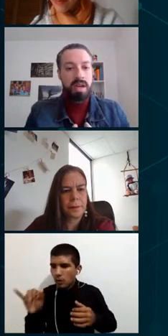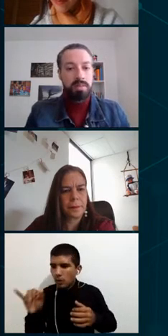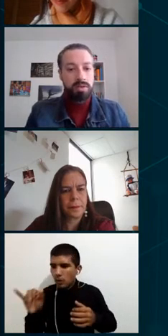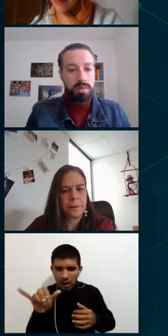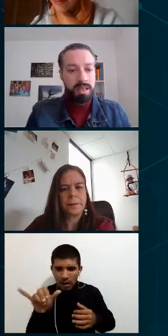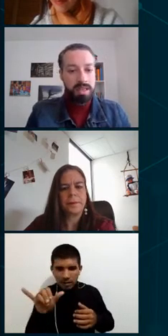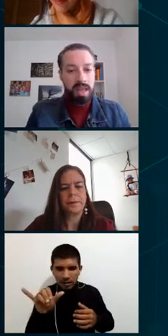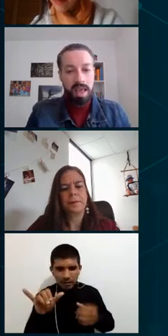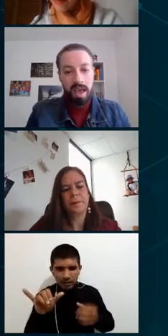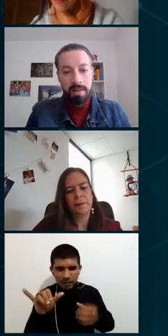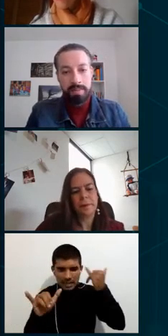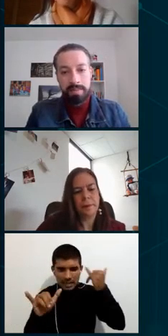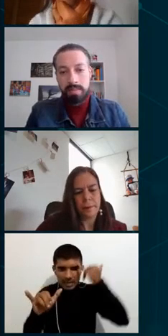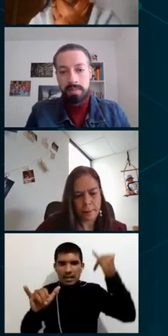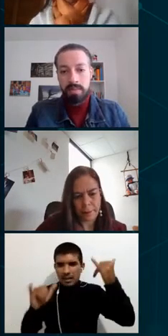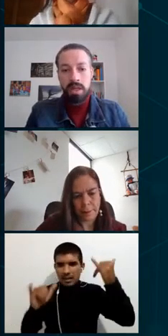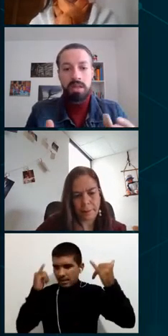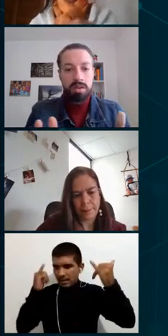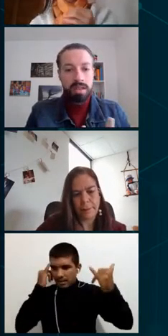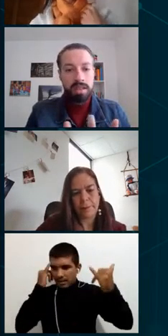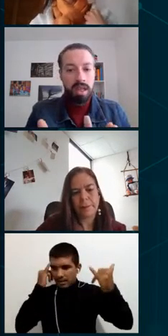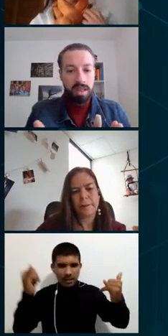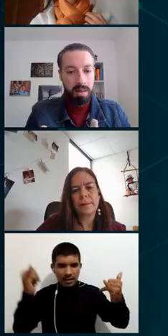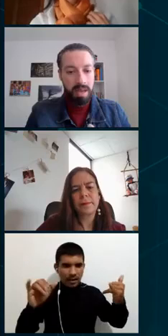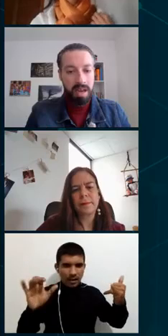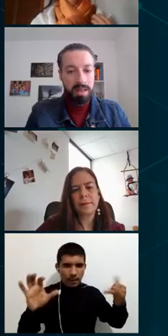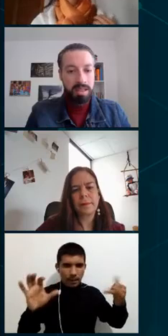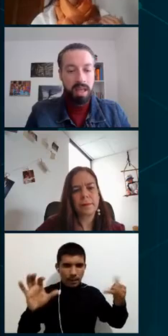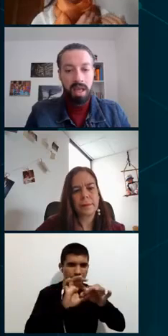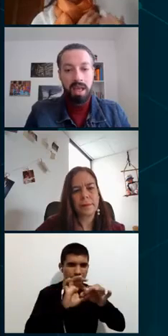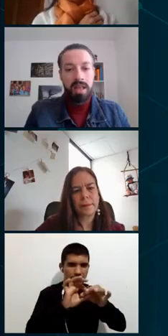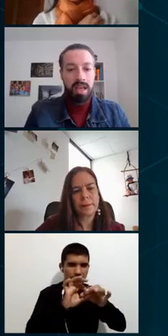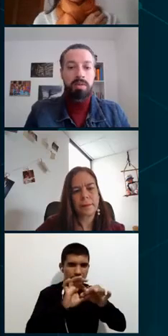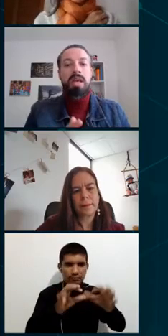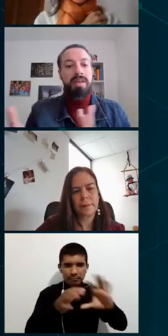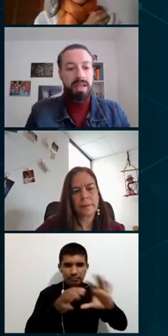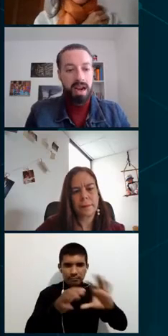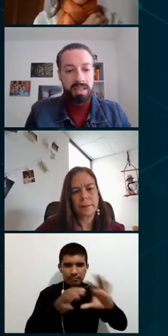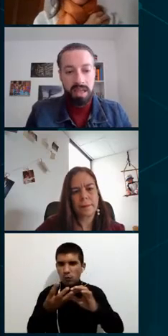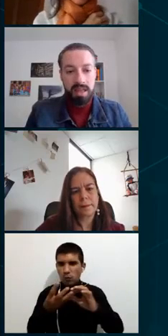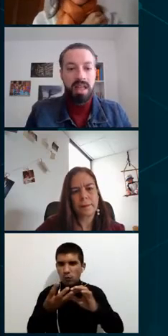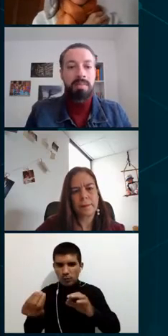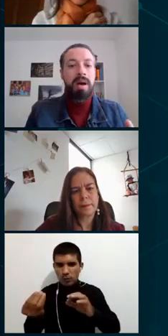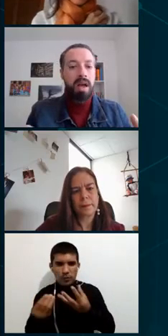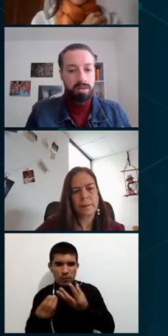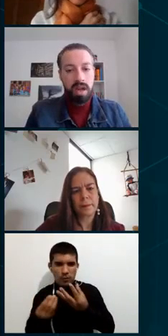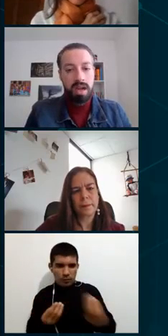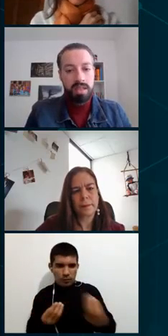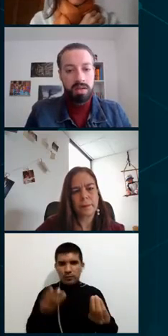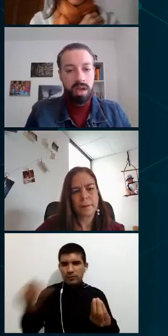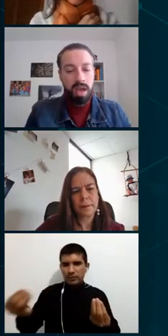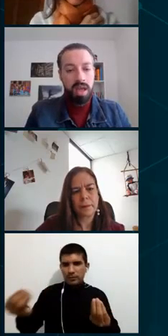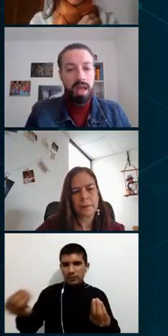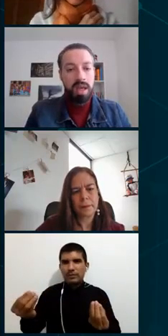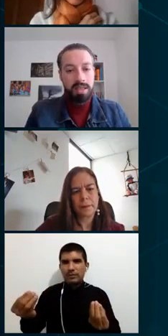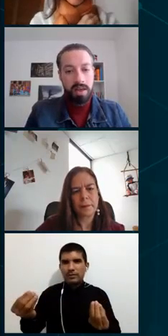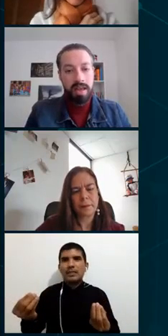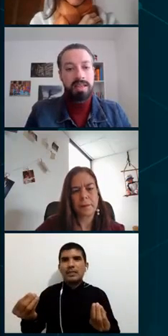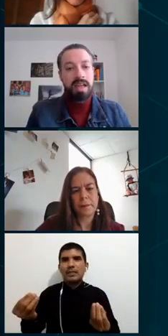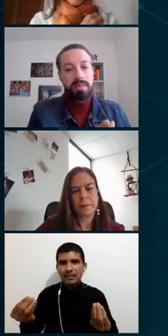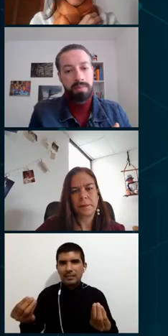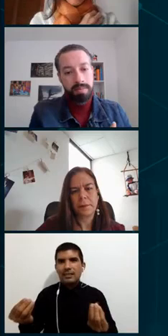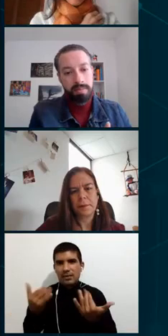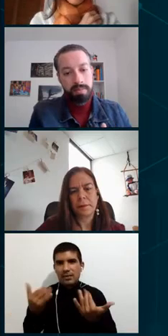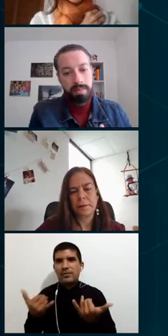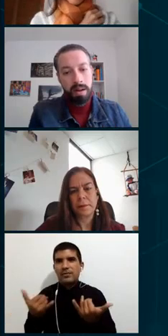pronto a potenciar mucho más esa idea. Entonces, también antes de, digamos, que pasar a la siguiente etapa, es un ejercicio que se